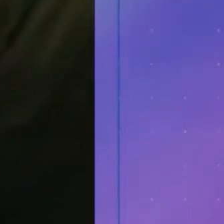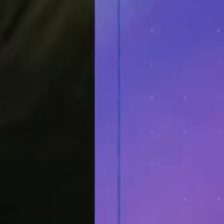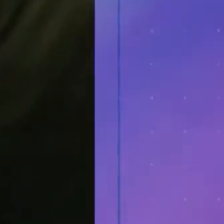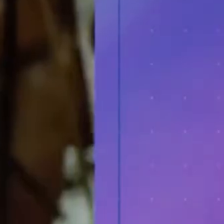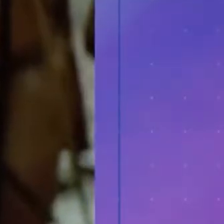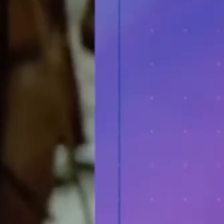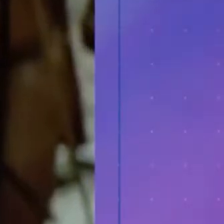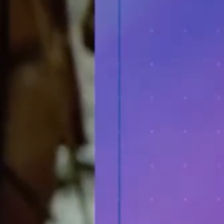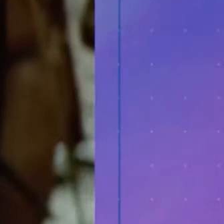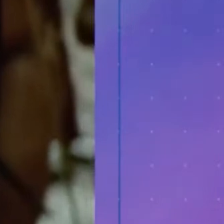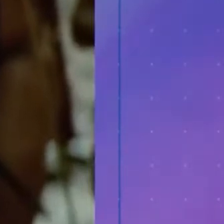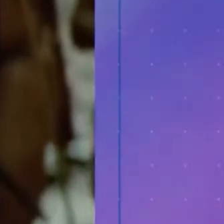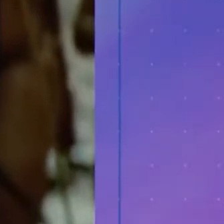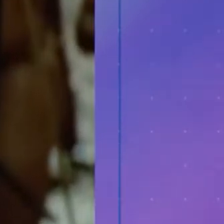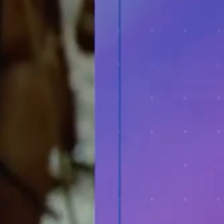Ahí bajen.